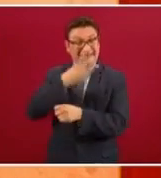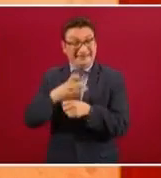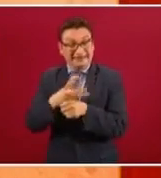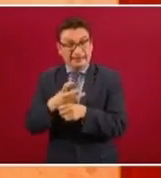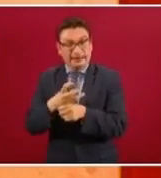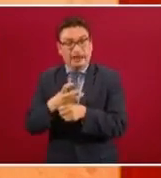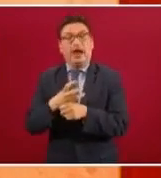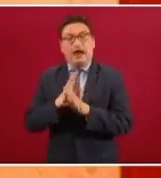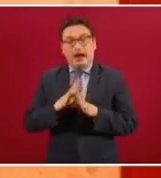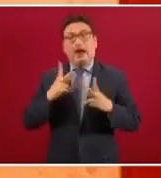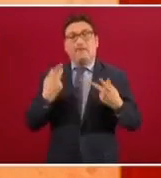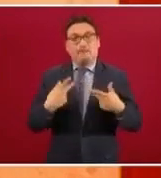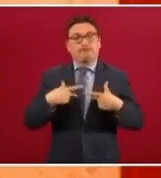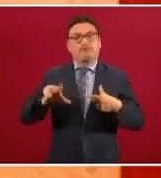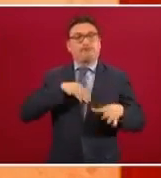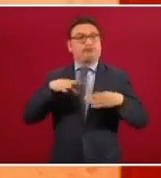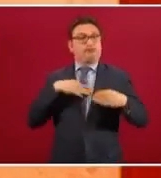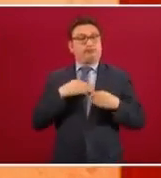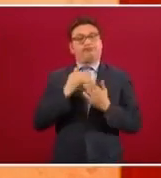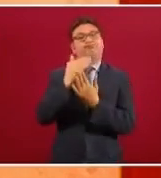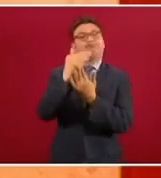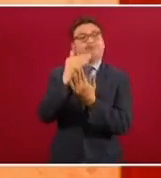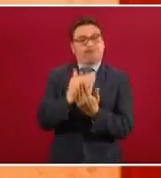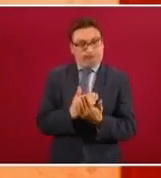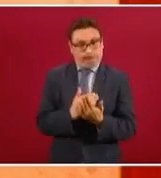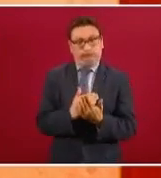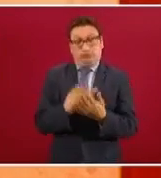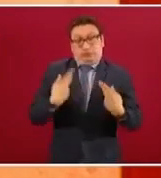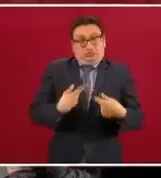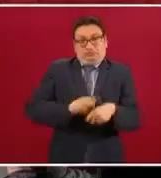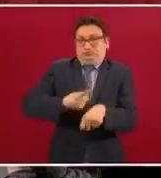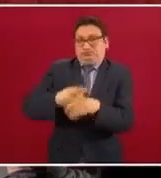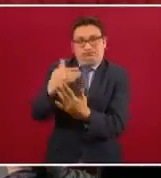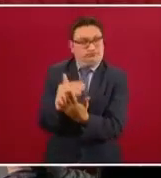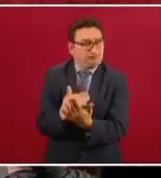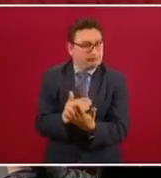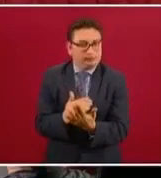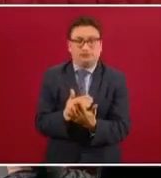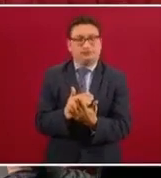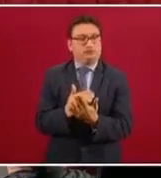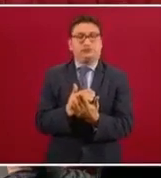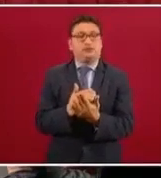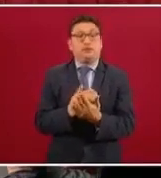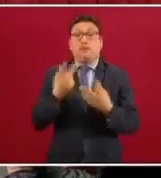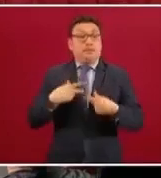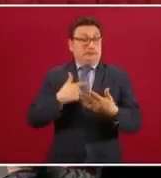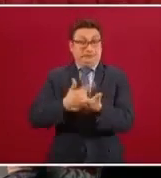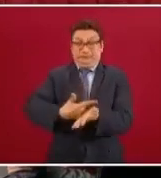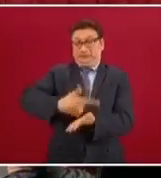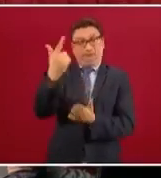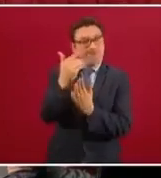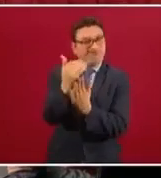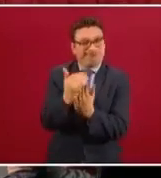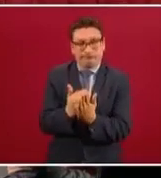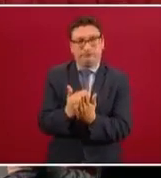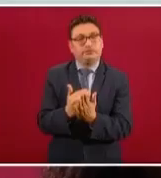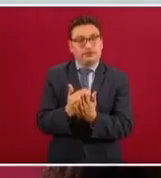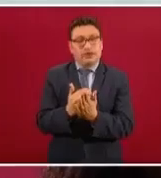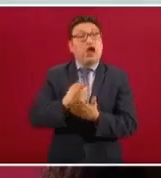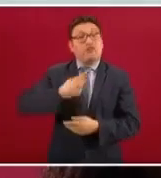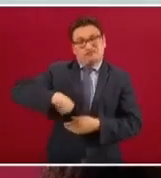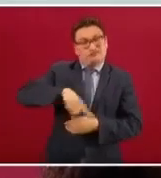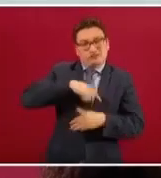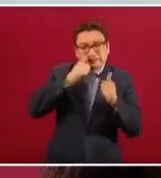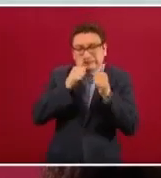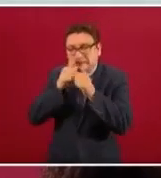tengamos menos contagios, tengamos menos personas enfermas, tengamos menos personas graves y que les podamos